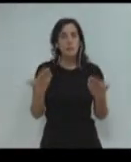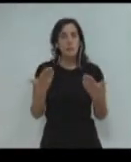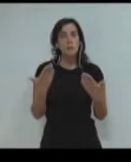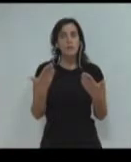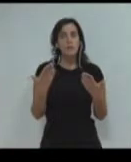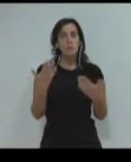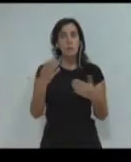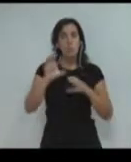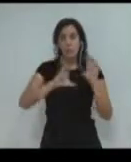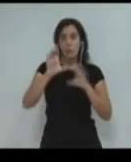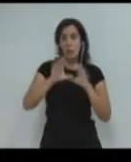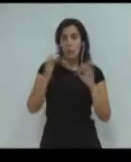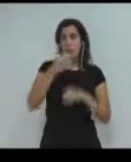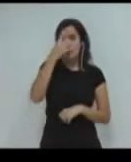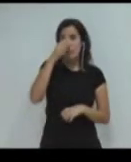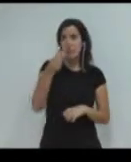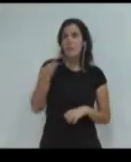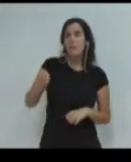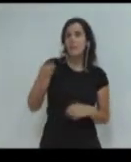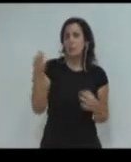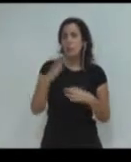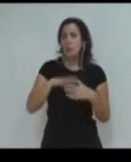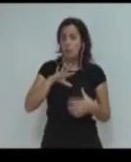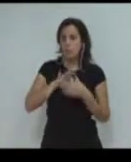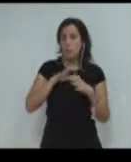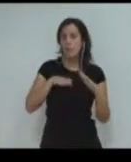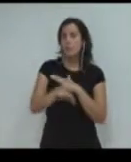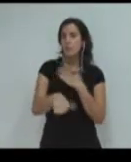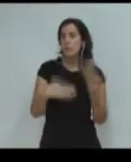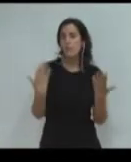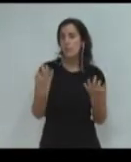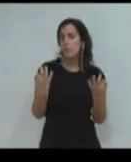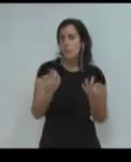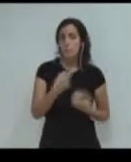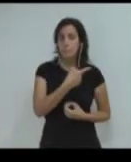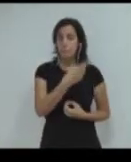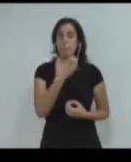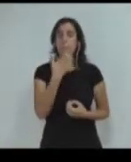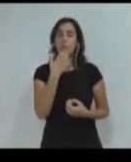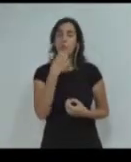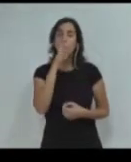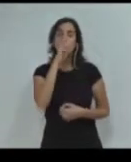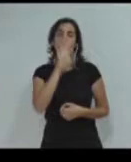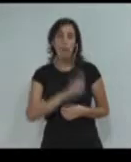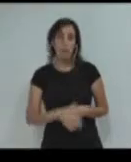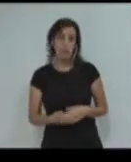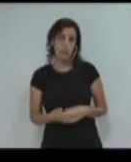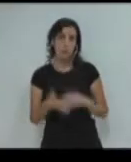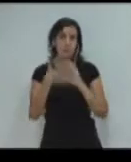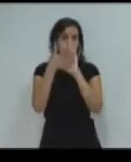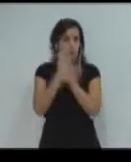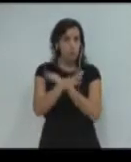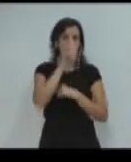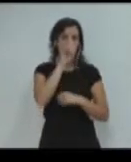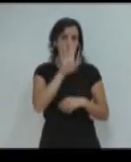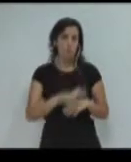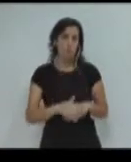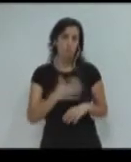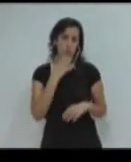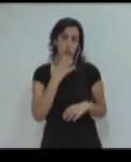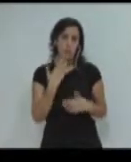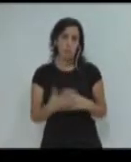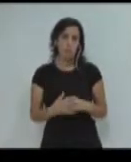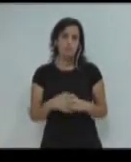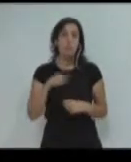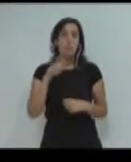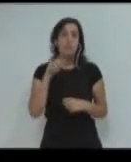tendría que saber un maquetador? Porque eso te lo pregunta. Pues por ejemplo ¿Qué es lo adicional las que tiene que imágenes, saber? la descripción de La imágenes. descripción de imágenes. Por ejemplo, eso sí